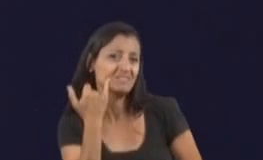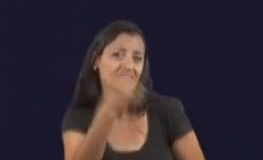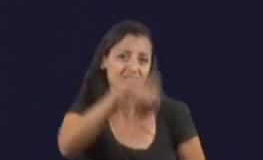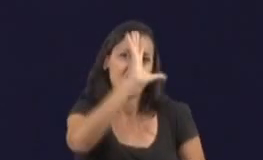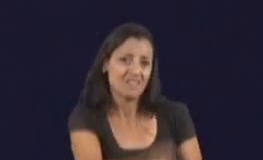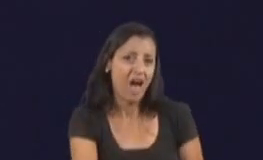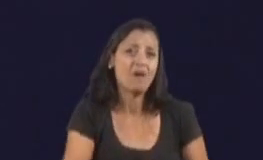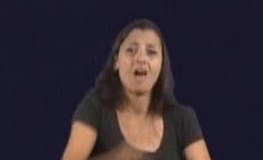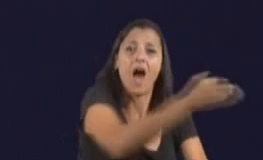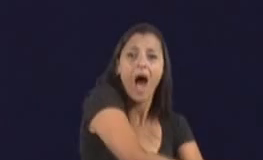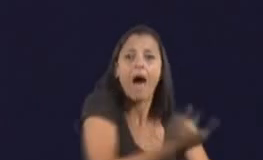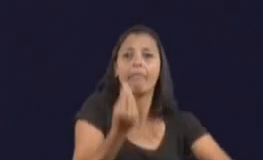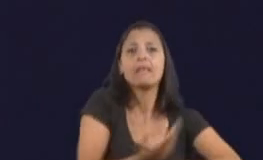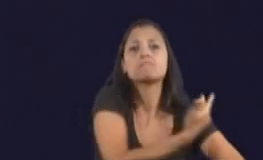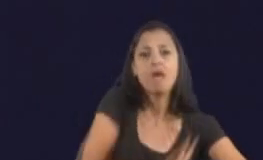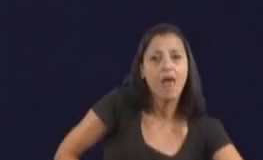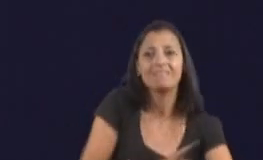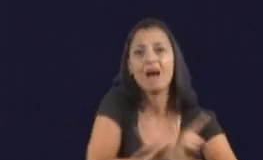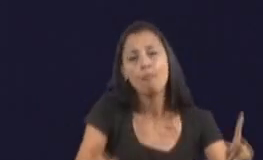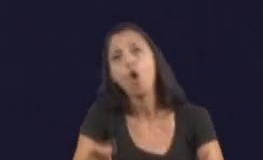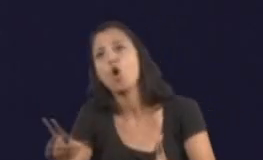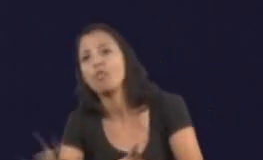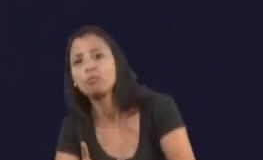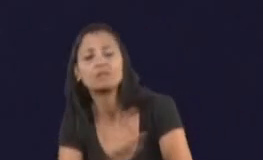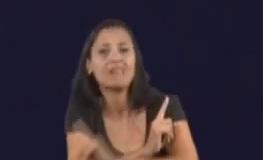sea presidente, previo a que el presidente sea diputado,